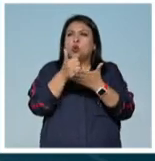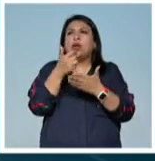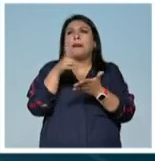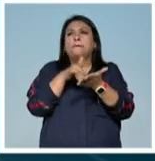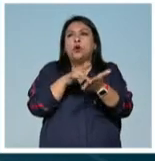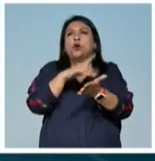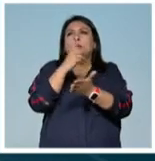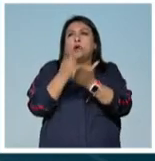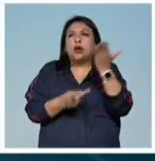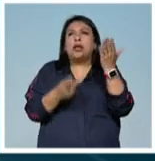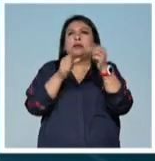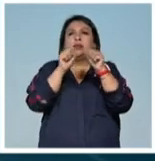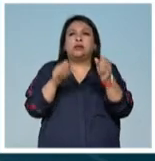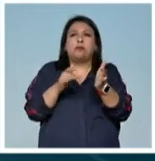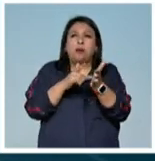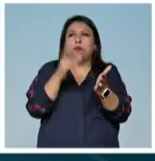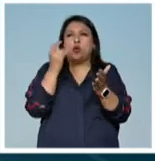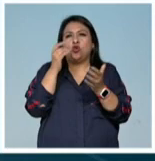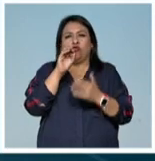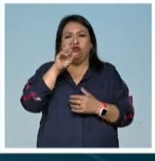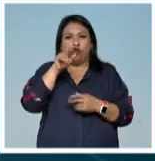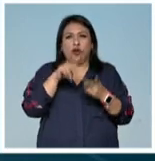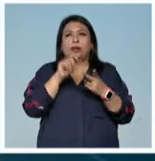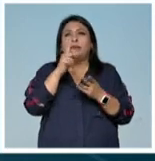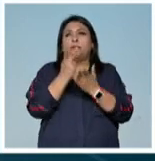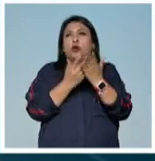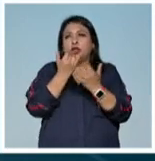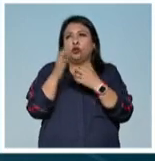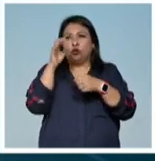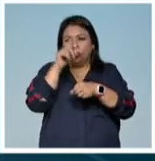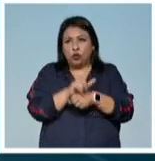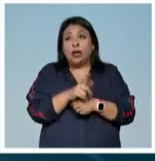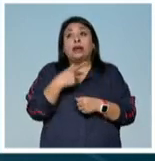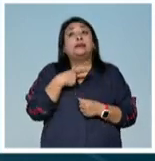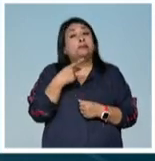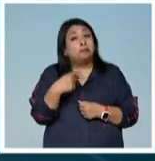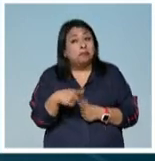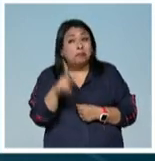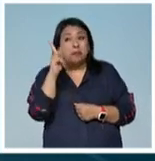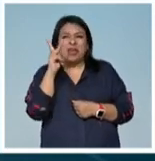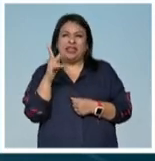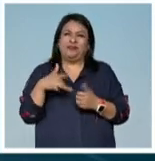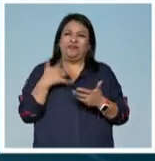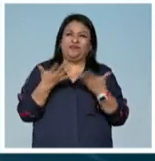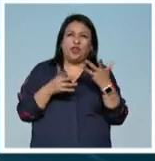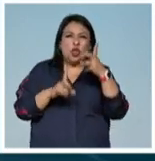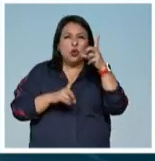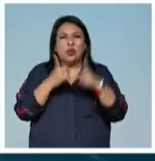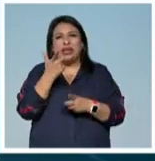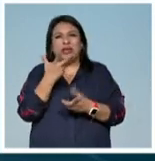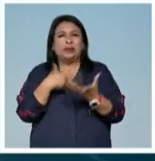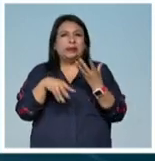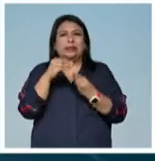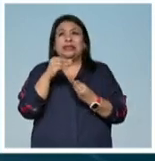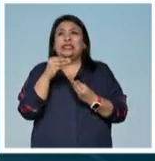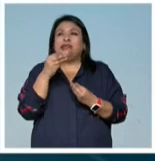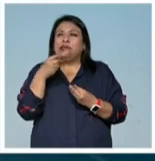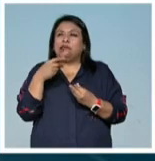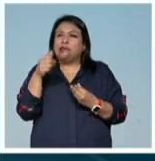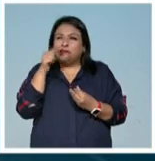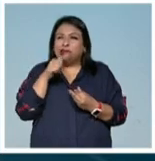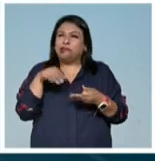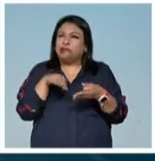de programas como el Sistema de Apoyos a la Creación y Proyectos Culturales. Sin embargo, la certidumbre financiera no siempre ha sido una